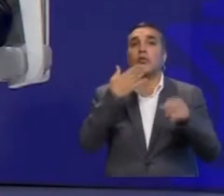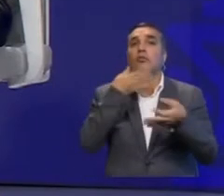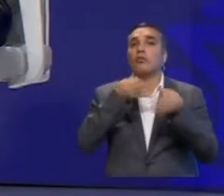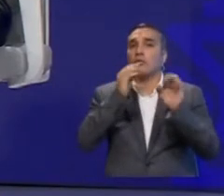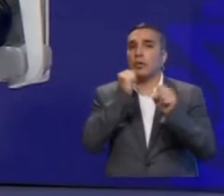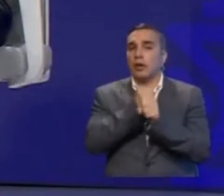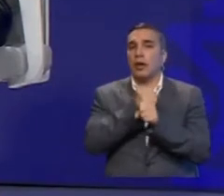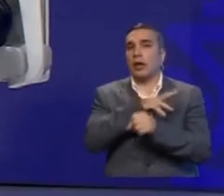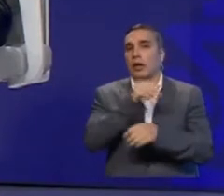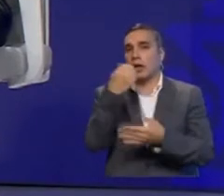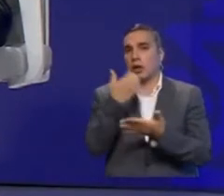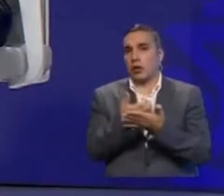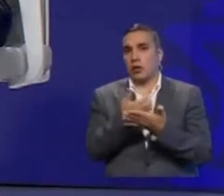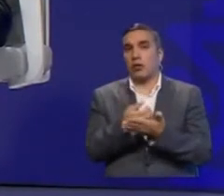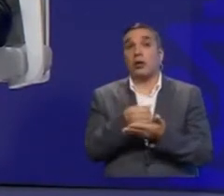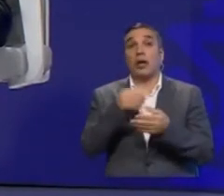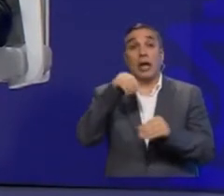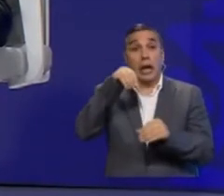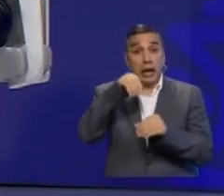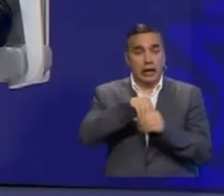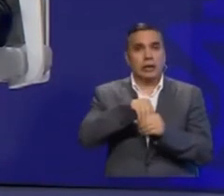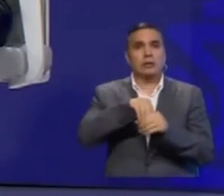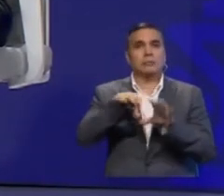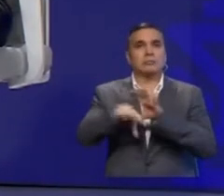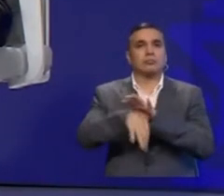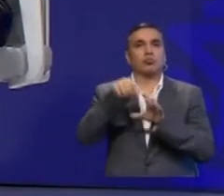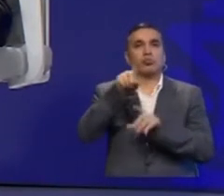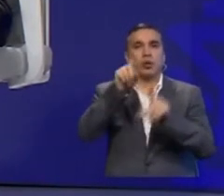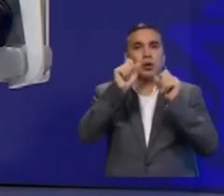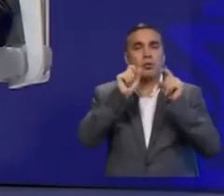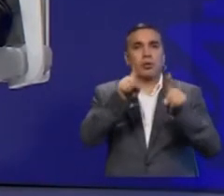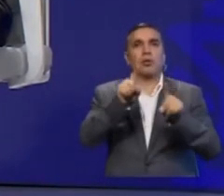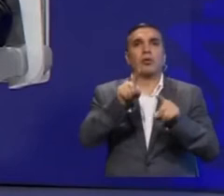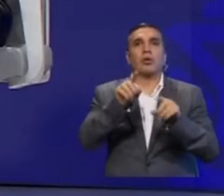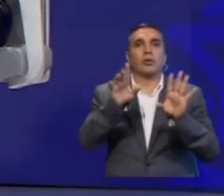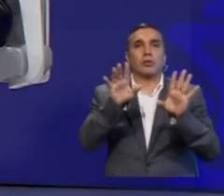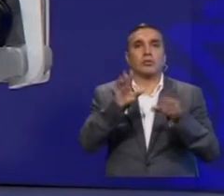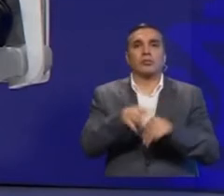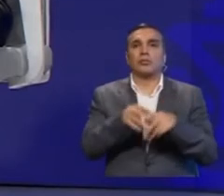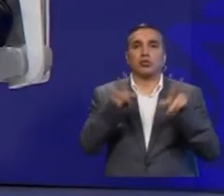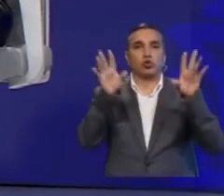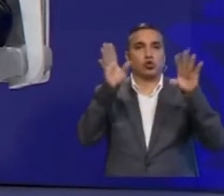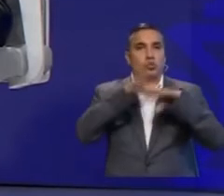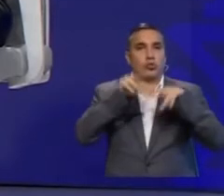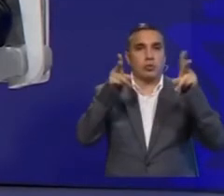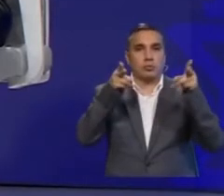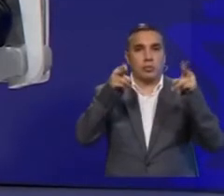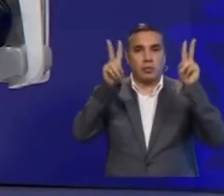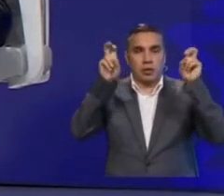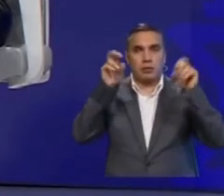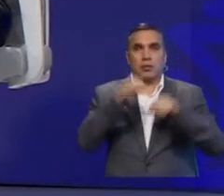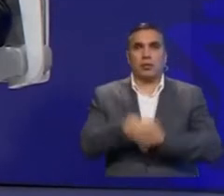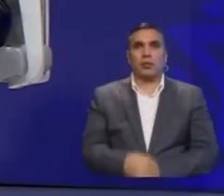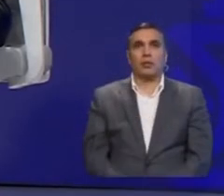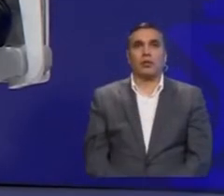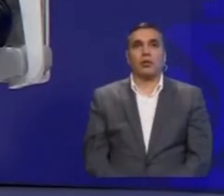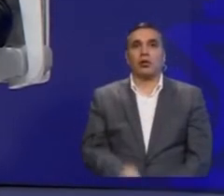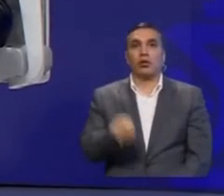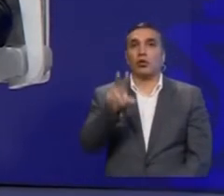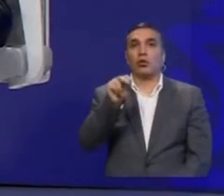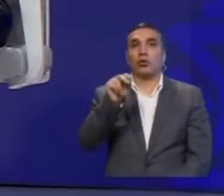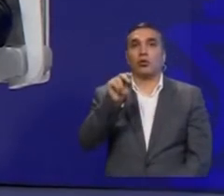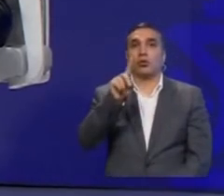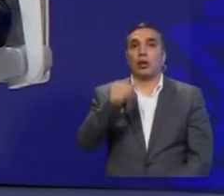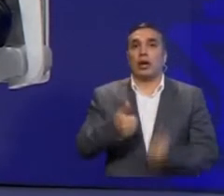y economía. Y de aquí va a salir una pregunta aleatoria. No va a estar escogida por